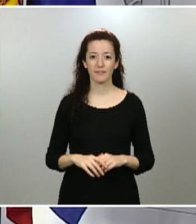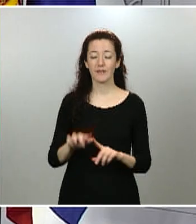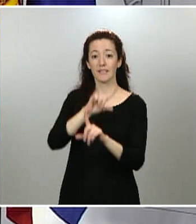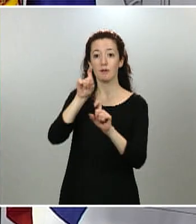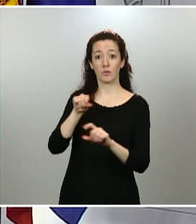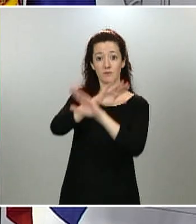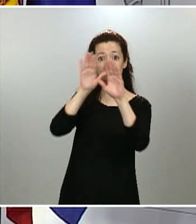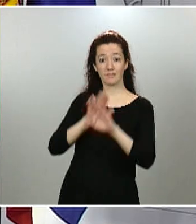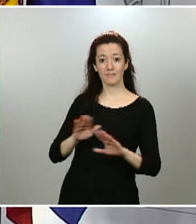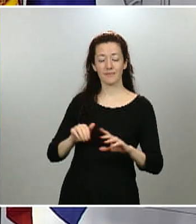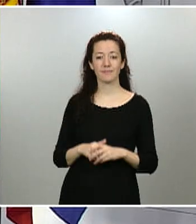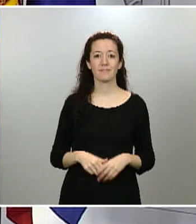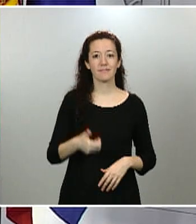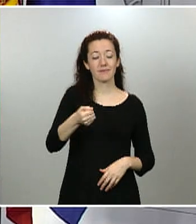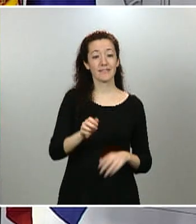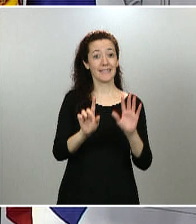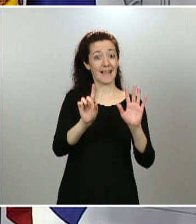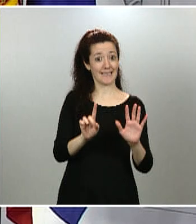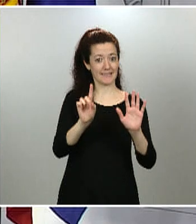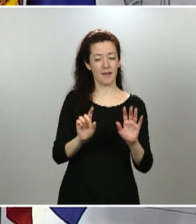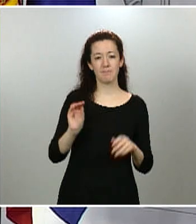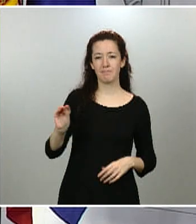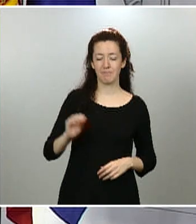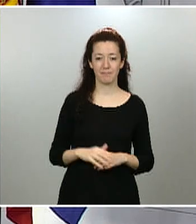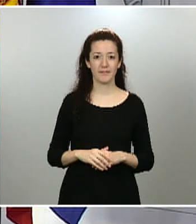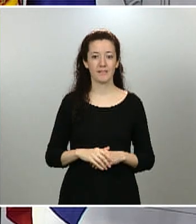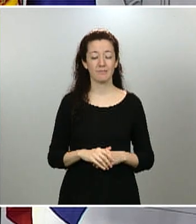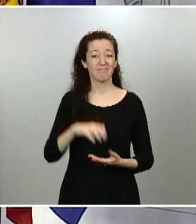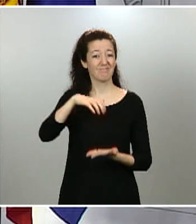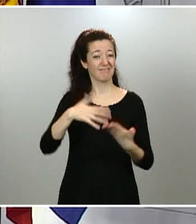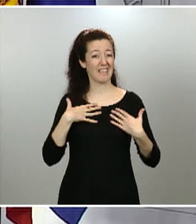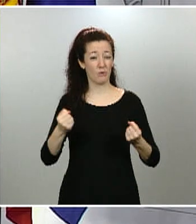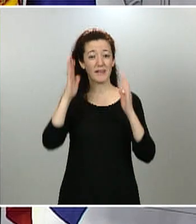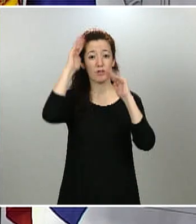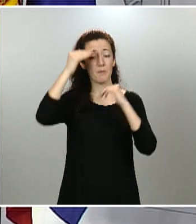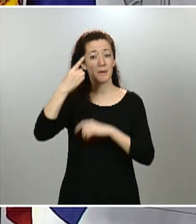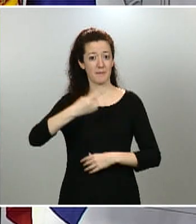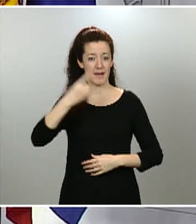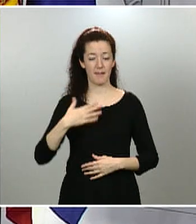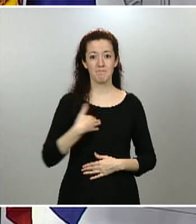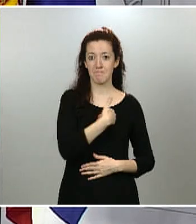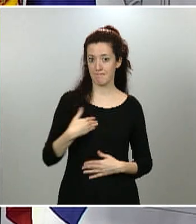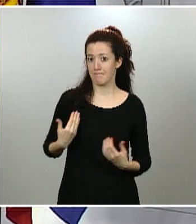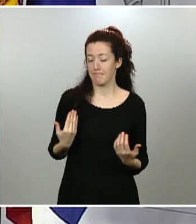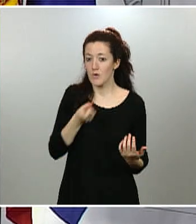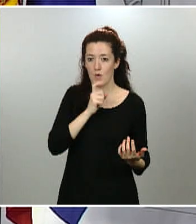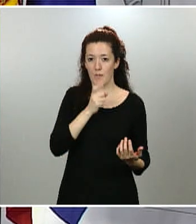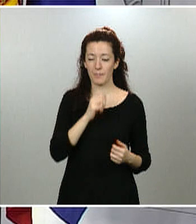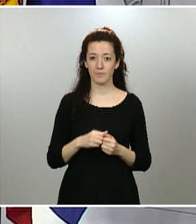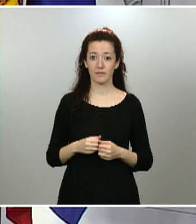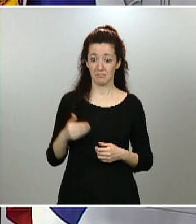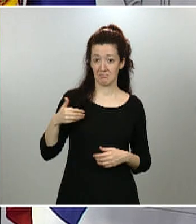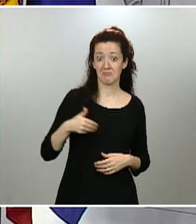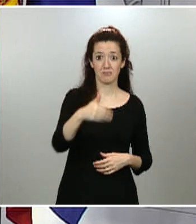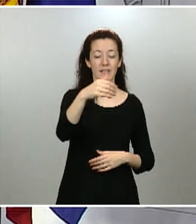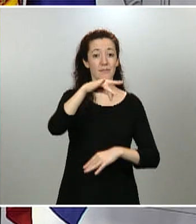de La Sexta sobre el papel de la atención primaria y le pregunta cuáles son los síntomas que van a tener en cuenta los médicos de atención primaria a la hora de